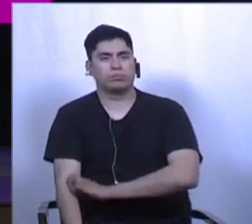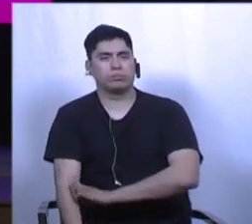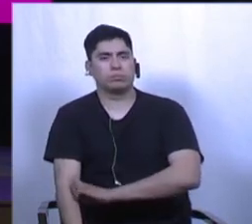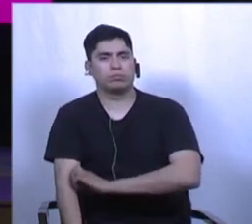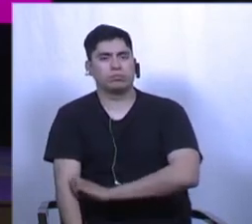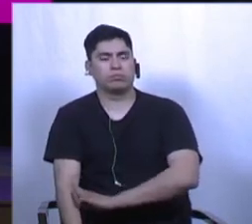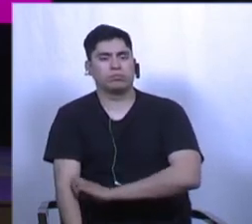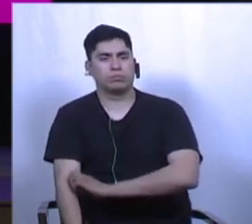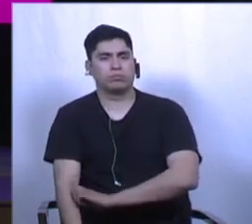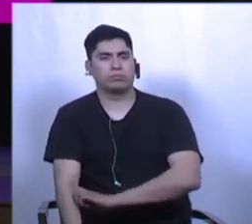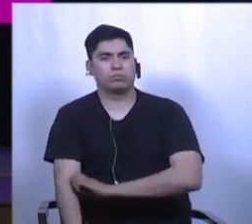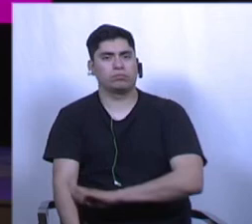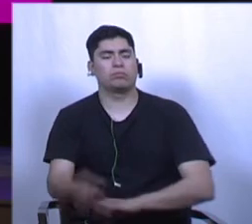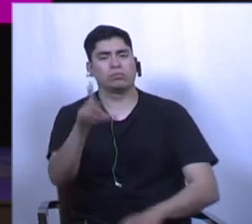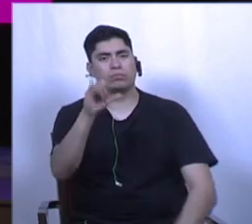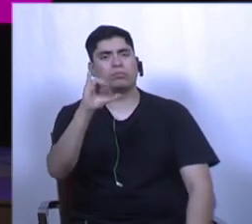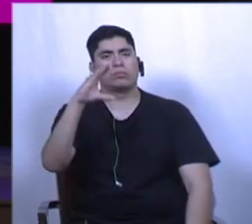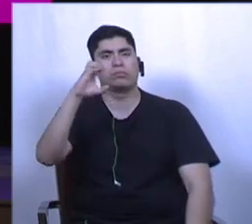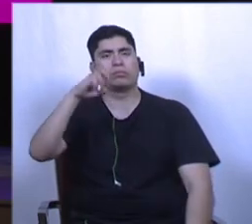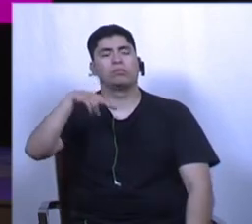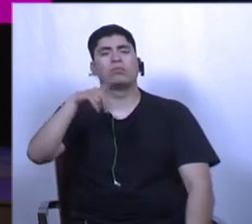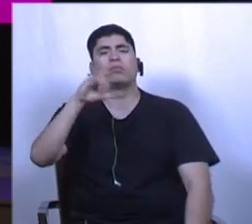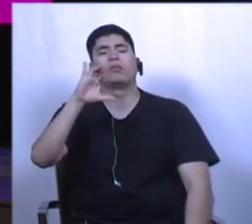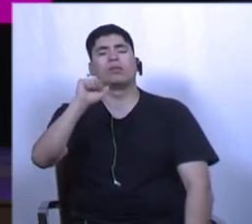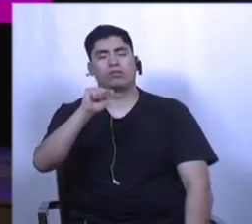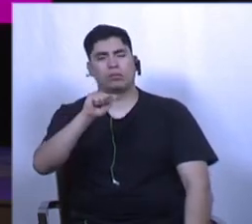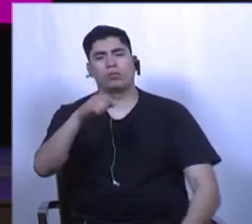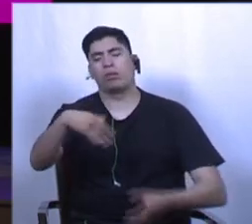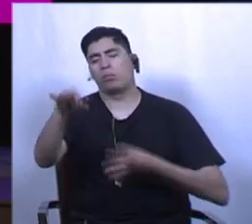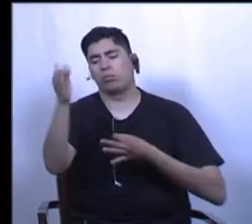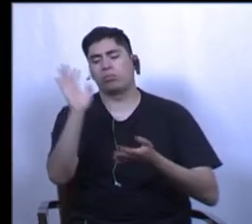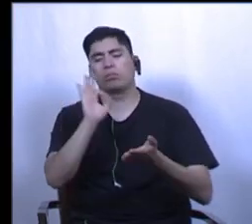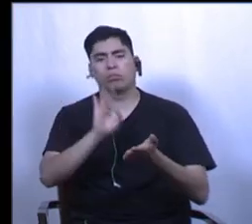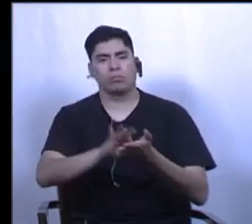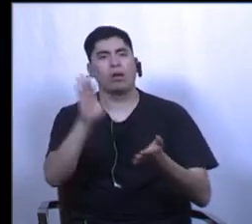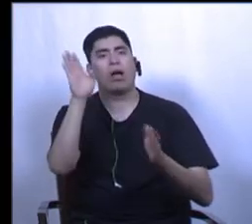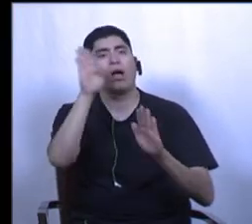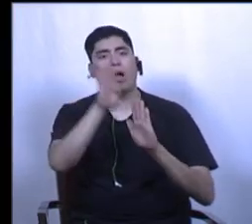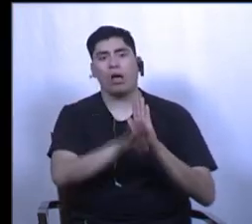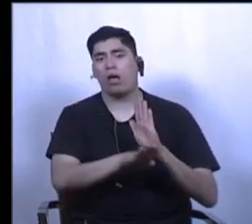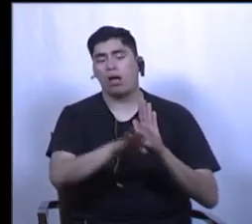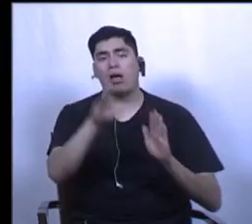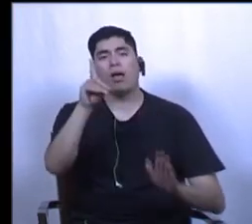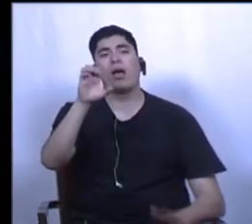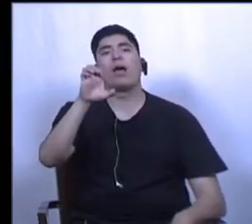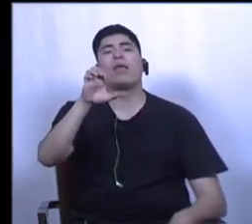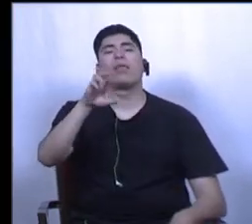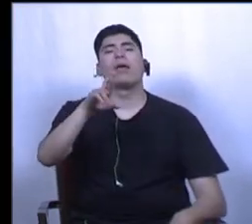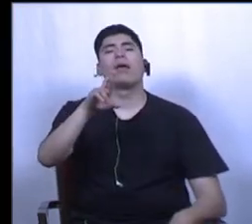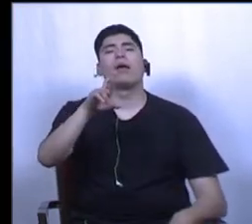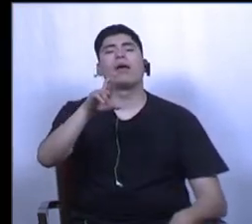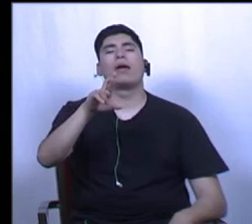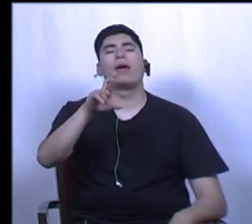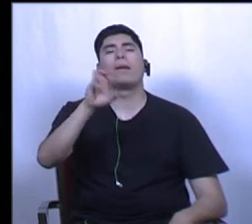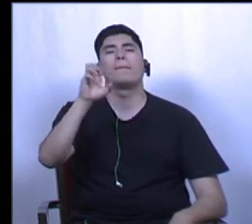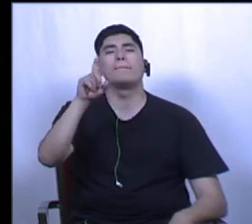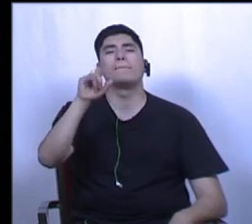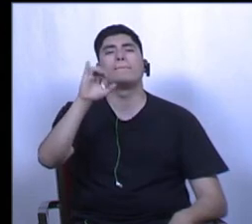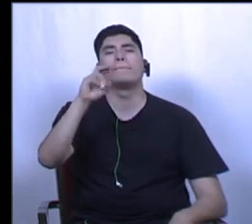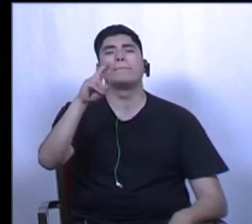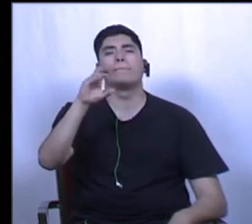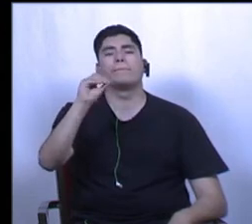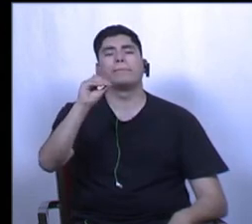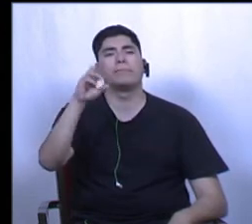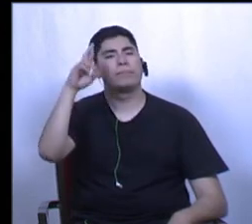Esto ya tiene una licencia, es antidepresivo que es seguro para personas de